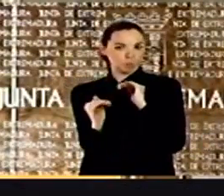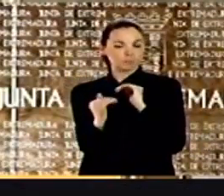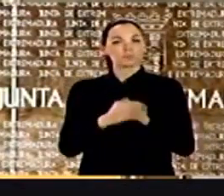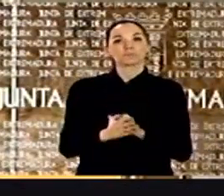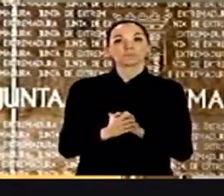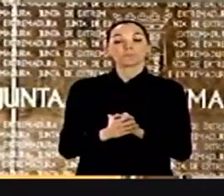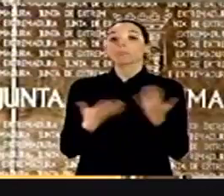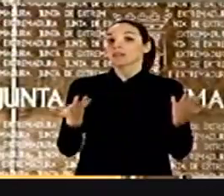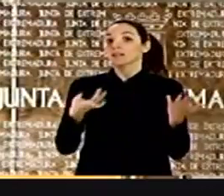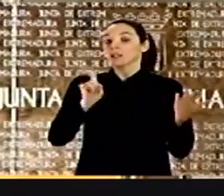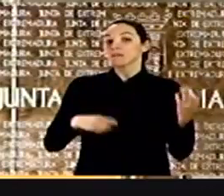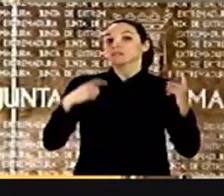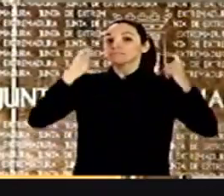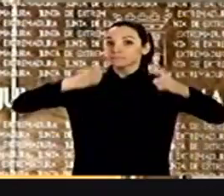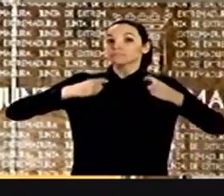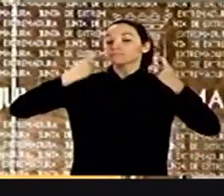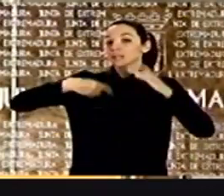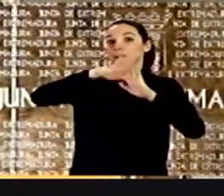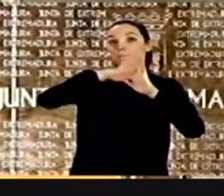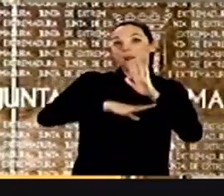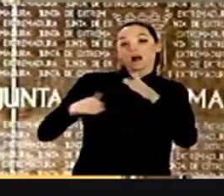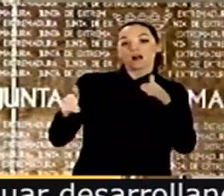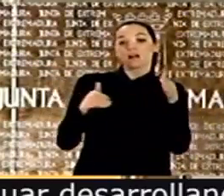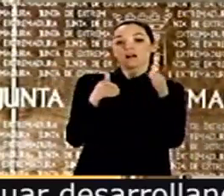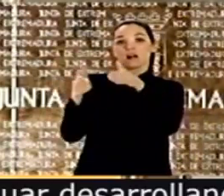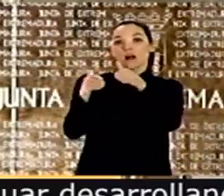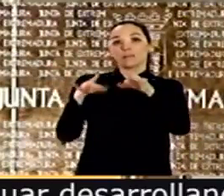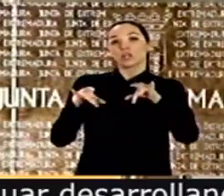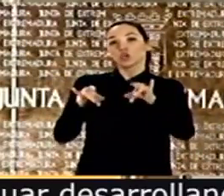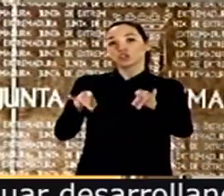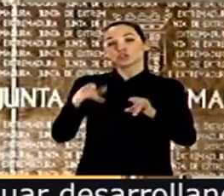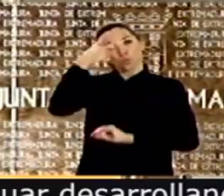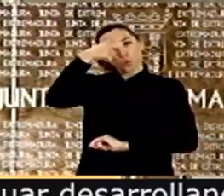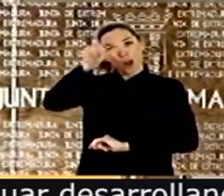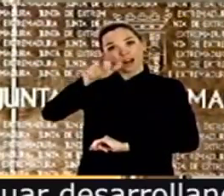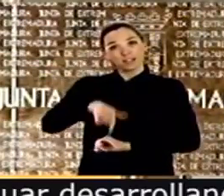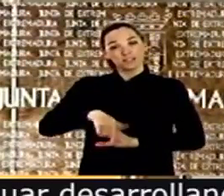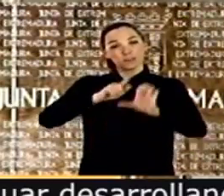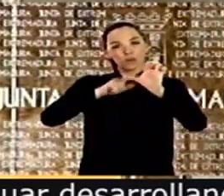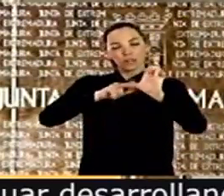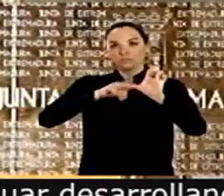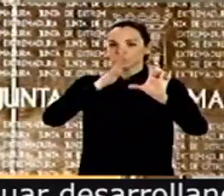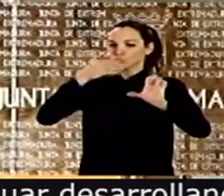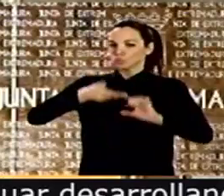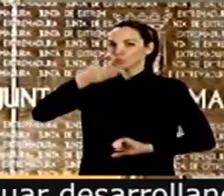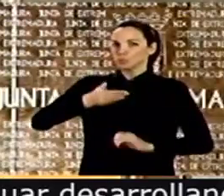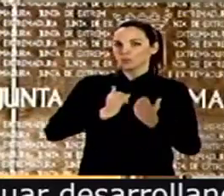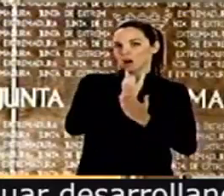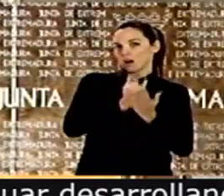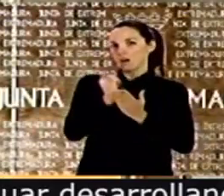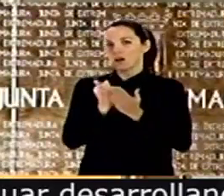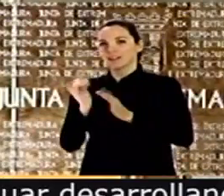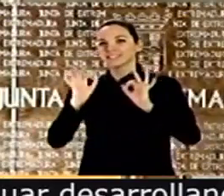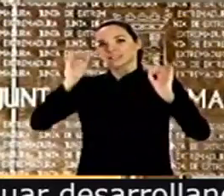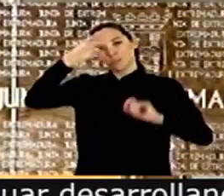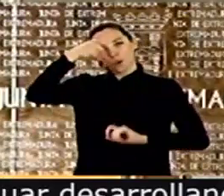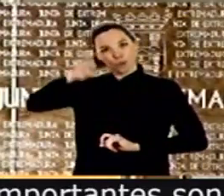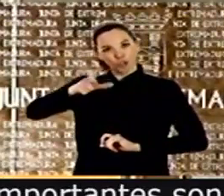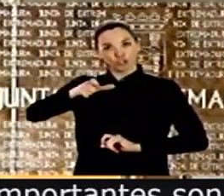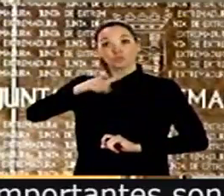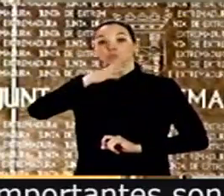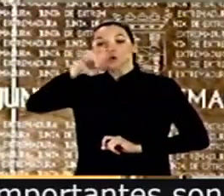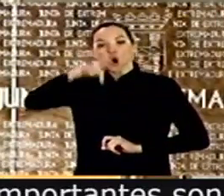por continuar desarrollando el plan de caminos rurales de Extremadura, que tan importantes son para los municipios. Por eso damos hoy